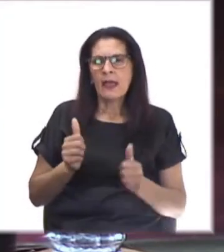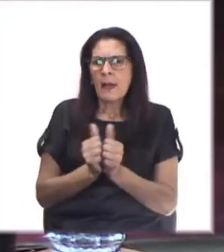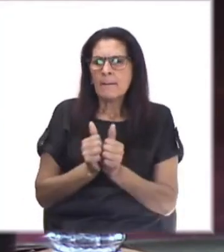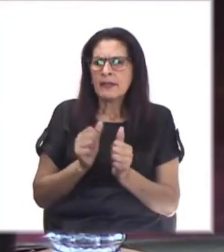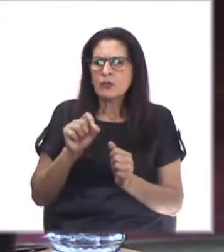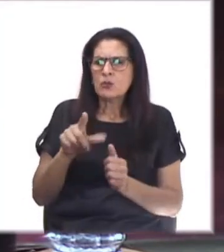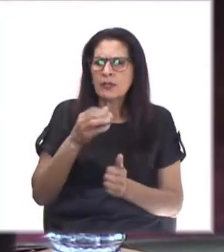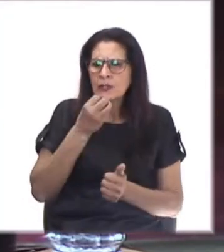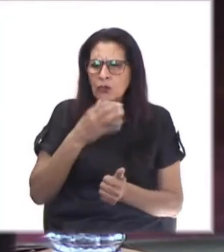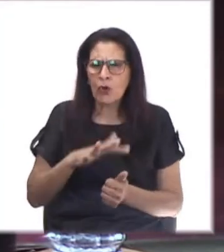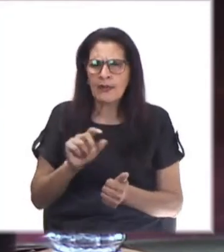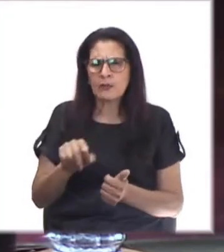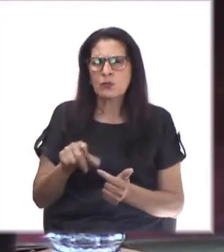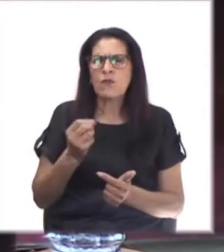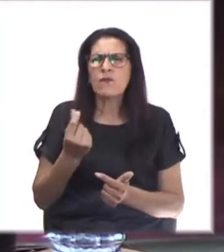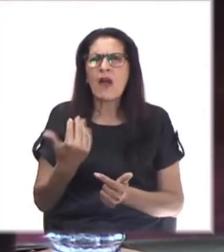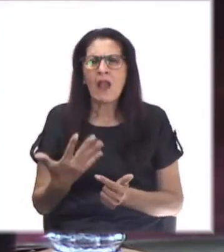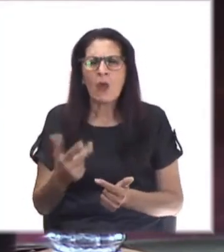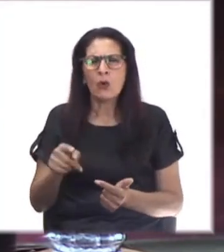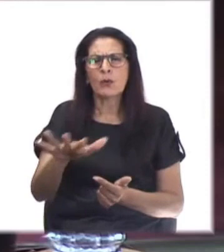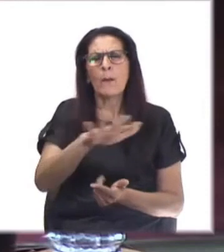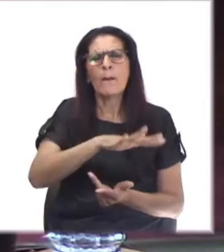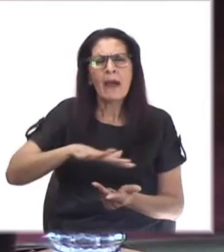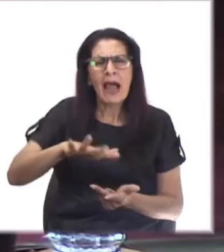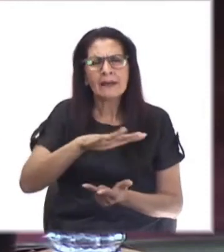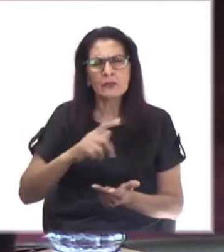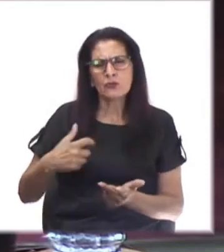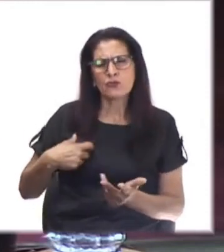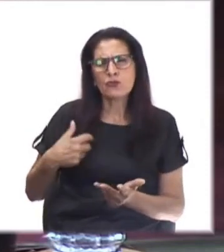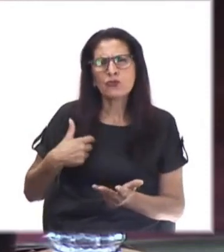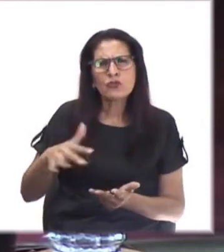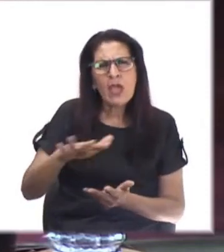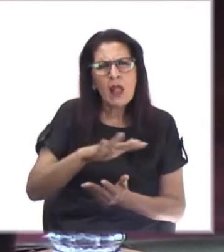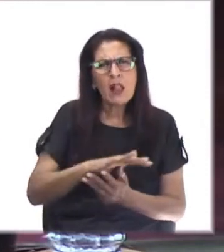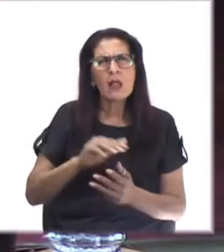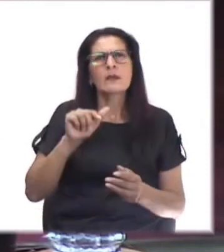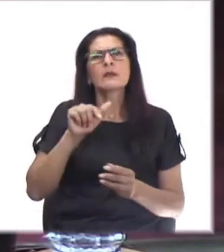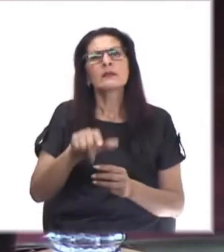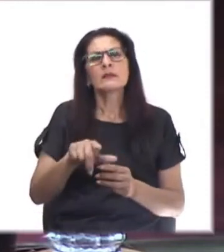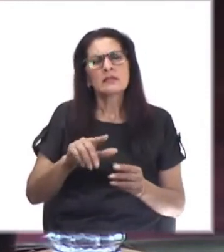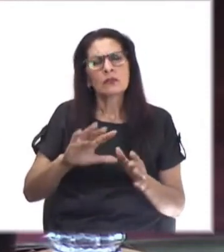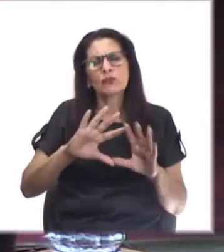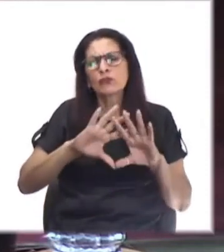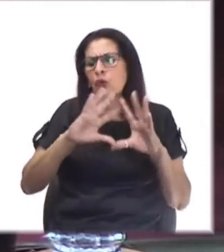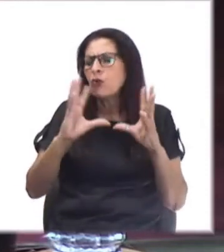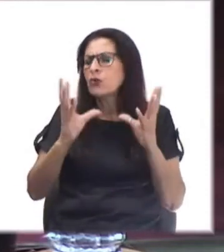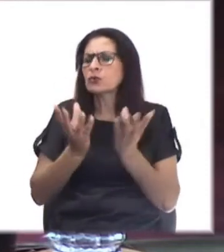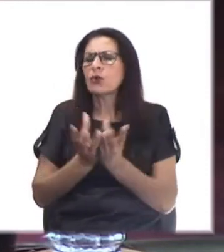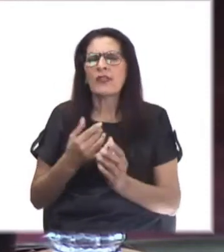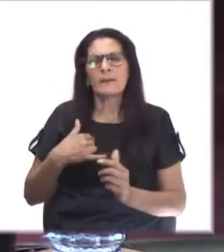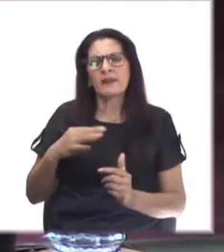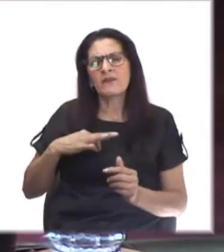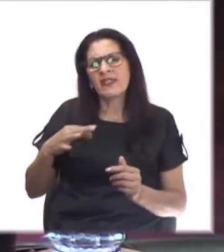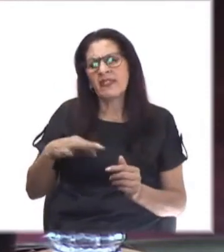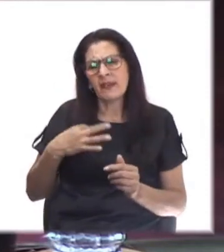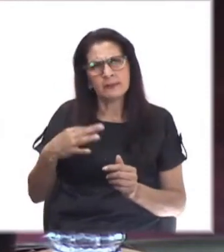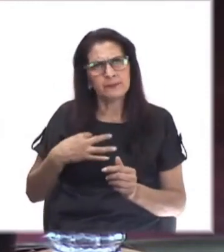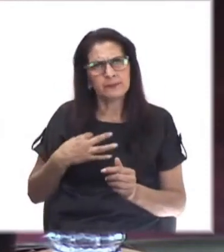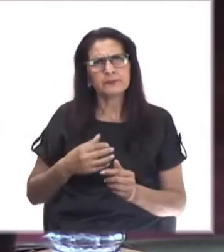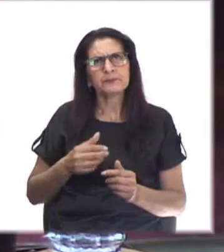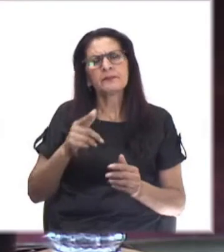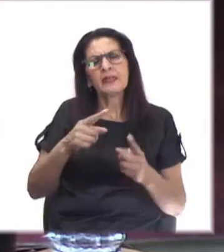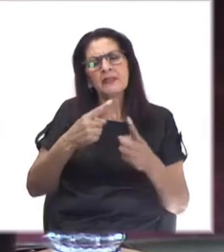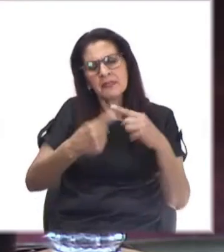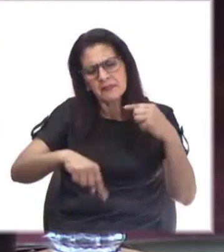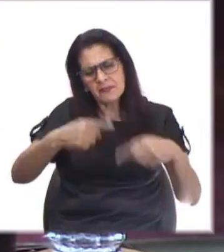a sus valores, a su barrio, a lo social, lo acompañaron a lo largo de toda su vida, a través de variadas